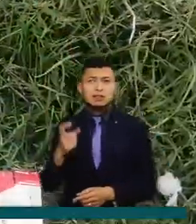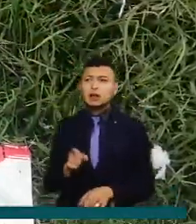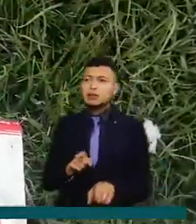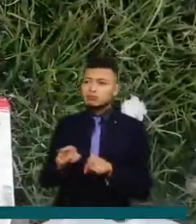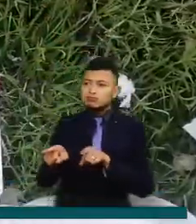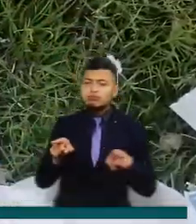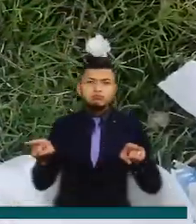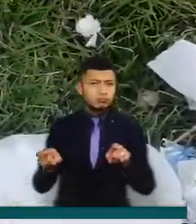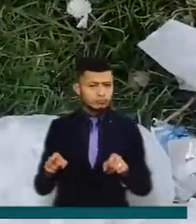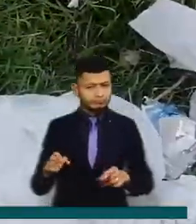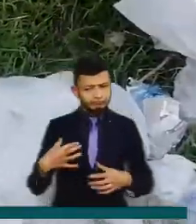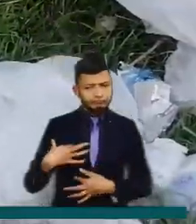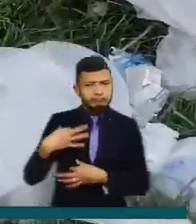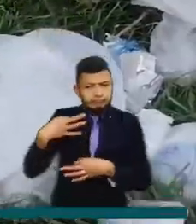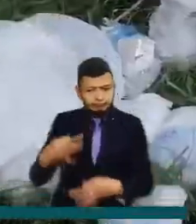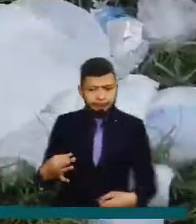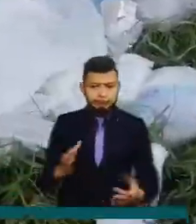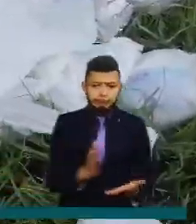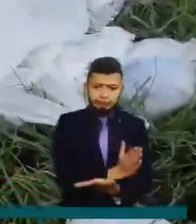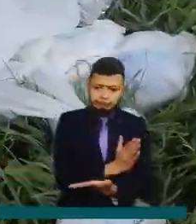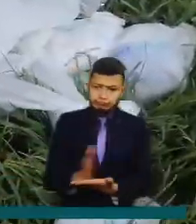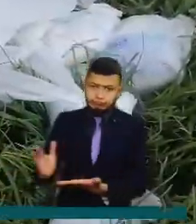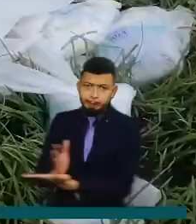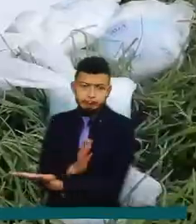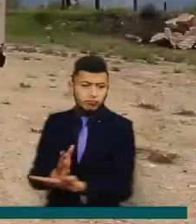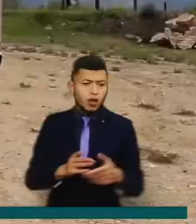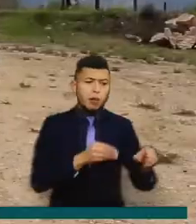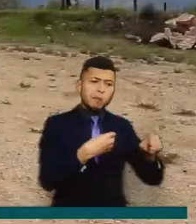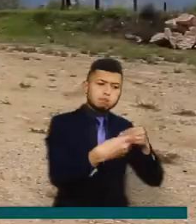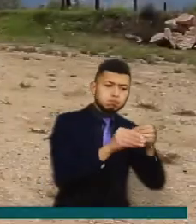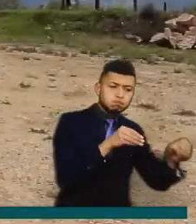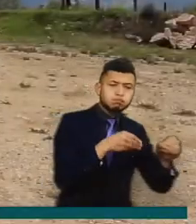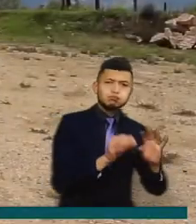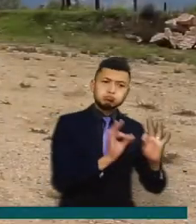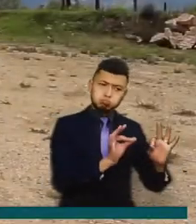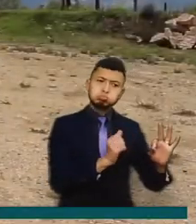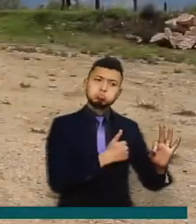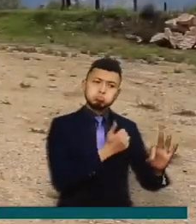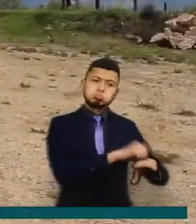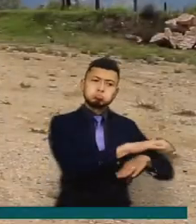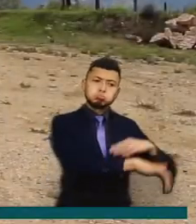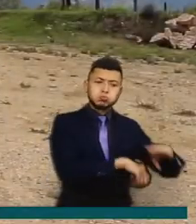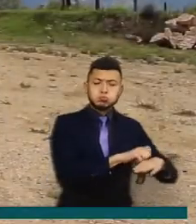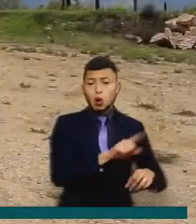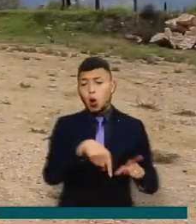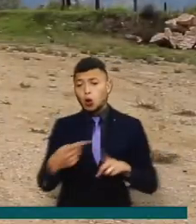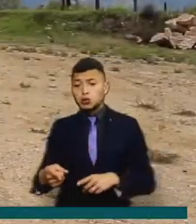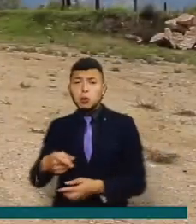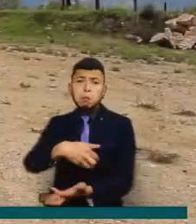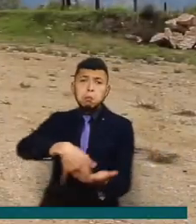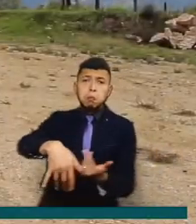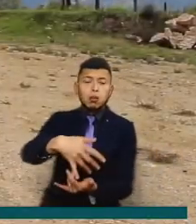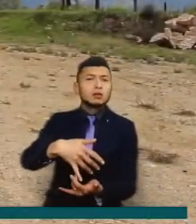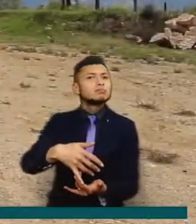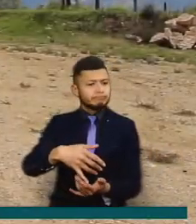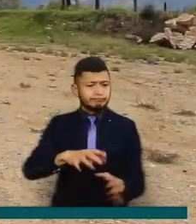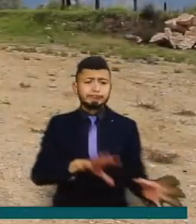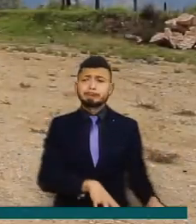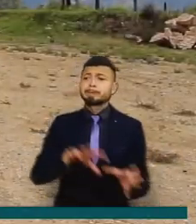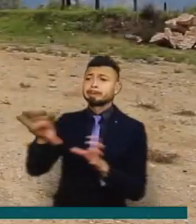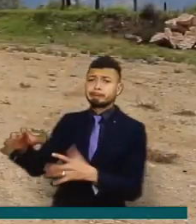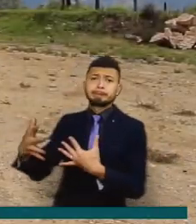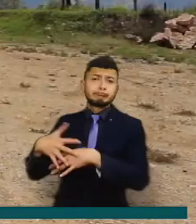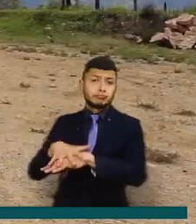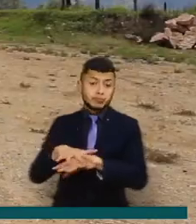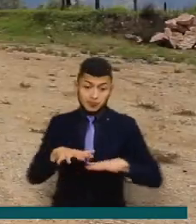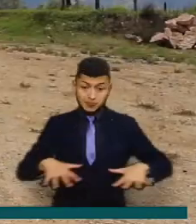de la separación de residuos sólidos aprovechables para que no todo vaya directo al relleno sanitario. En Venta Quemada,